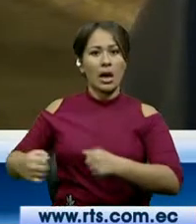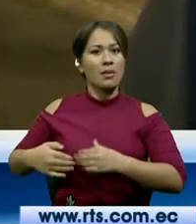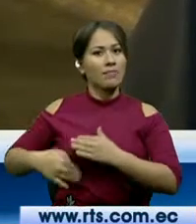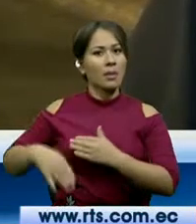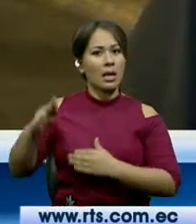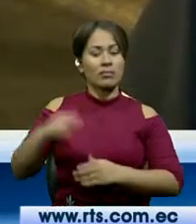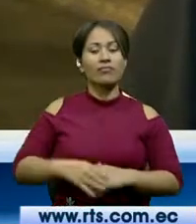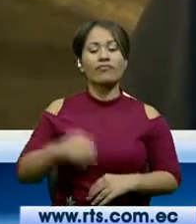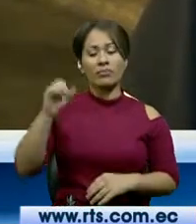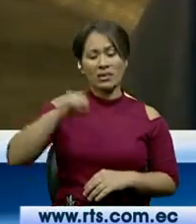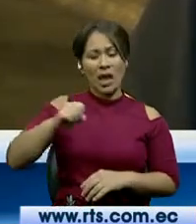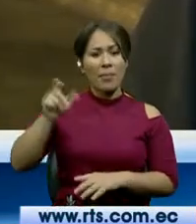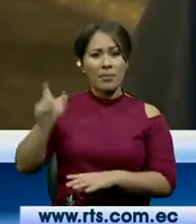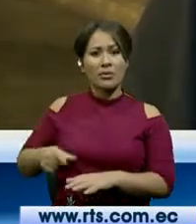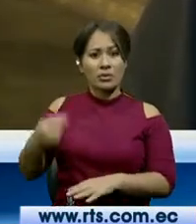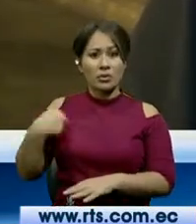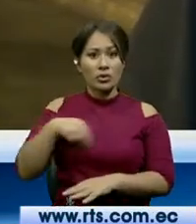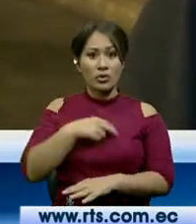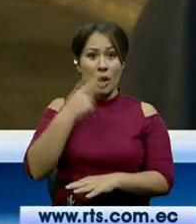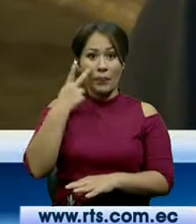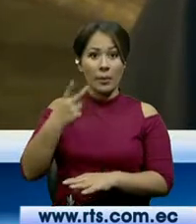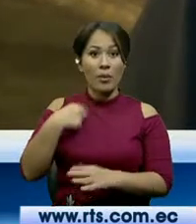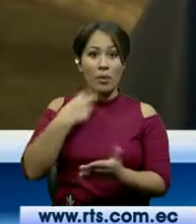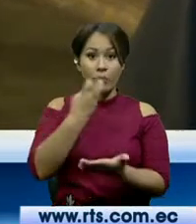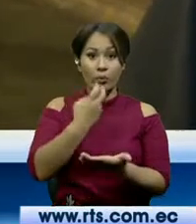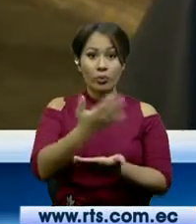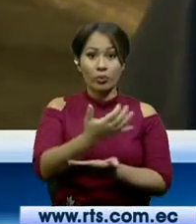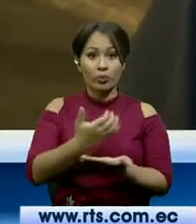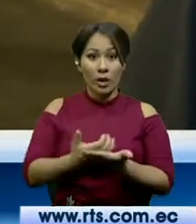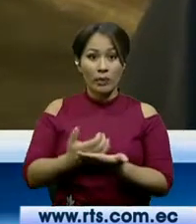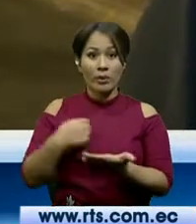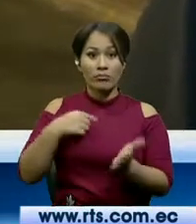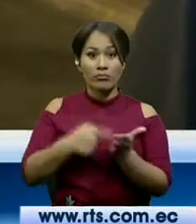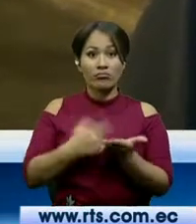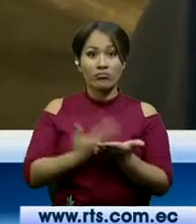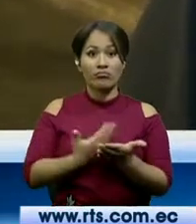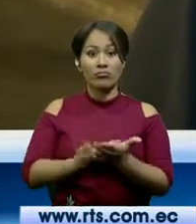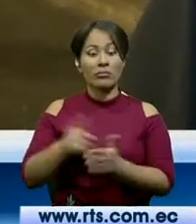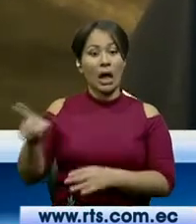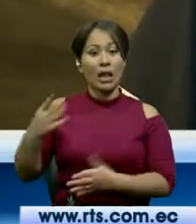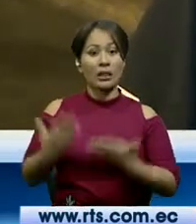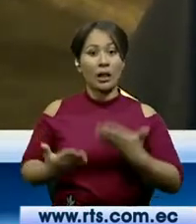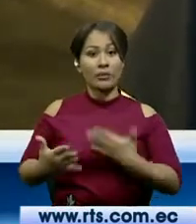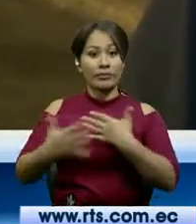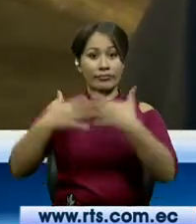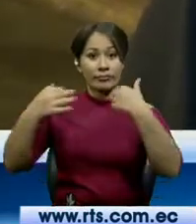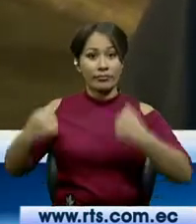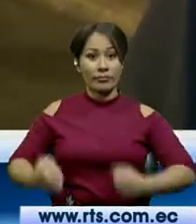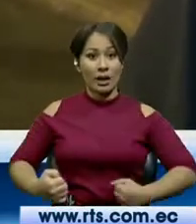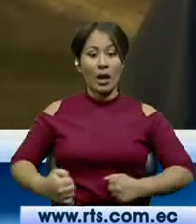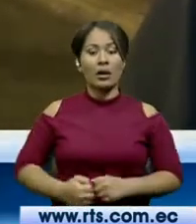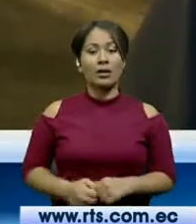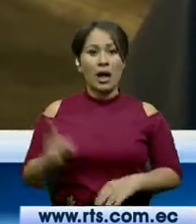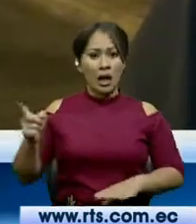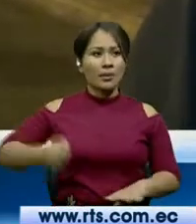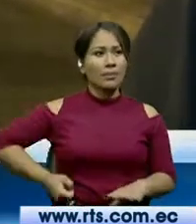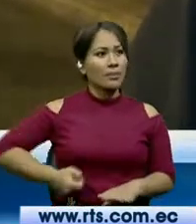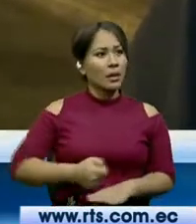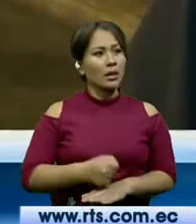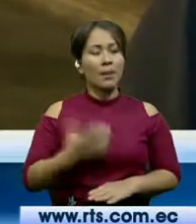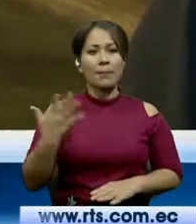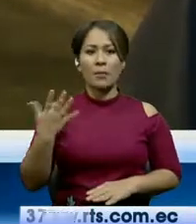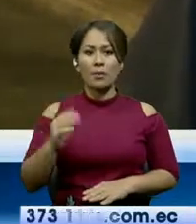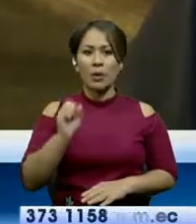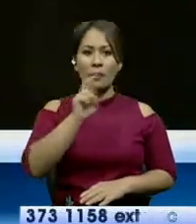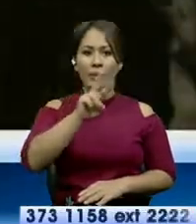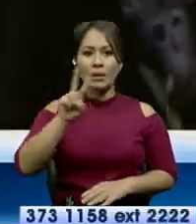es el culpable, tenga la pena debida por la ley. ¿Qué sería? Si estamos hablando de un asesinato, estaríamos hablando de